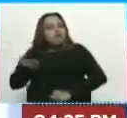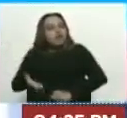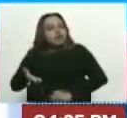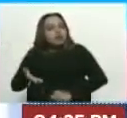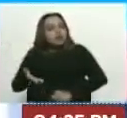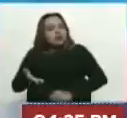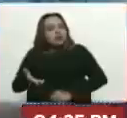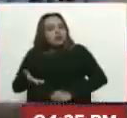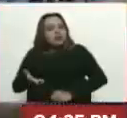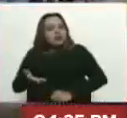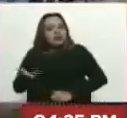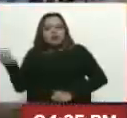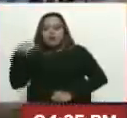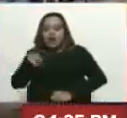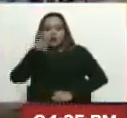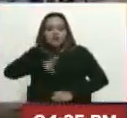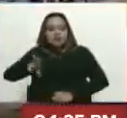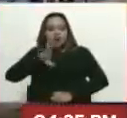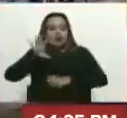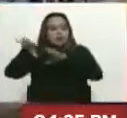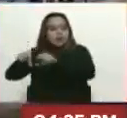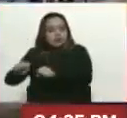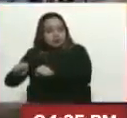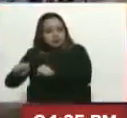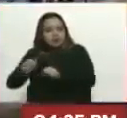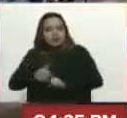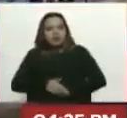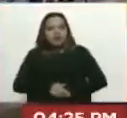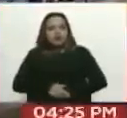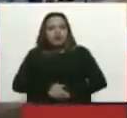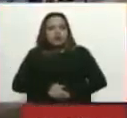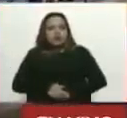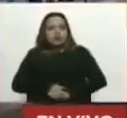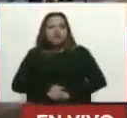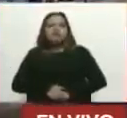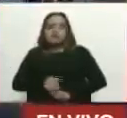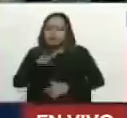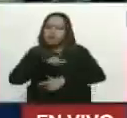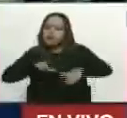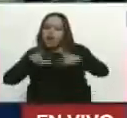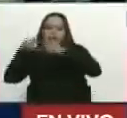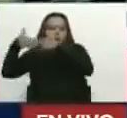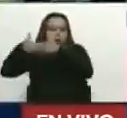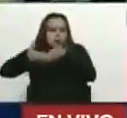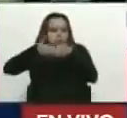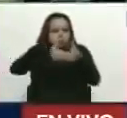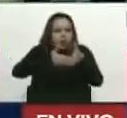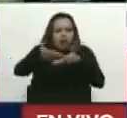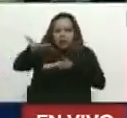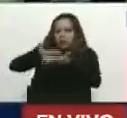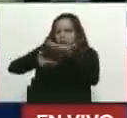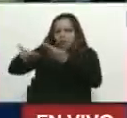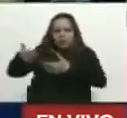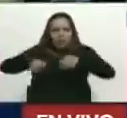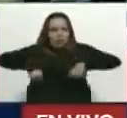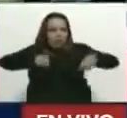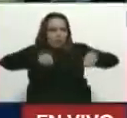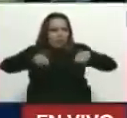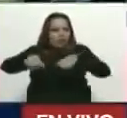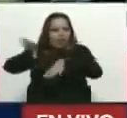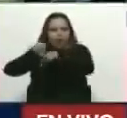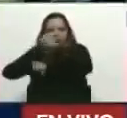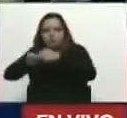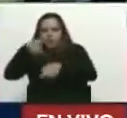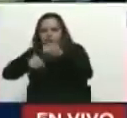la acumulación capitalista. No solamente es un espacio de tránsito importante y los flujos de mercancías que transitan por el